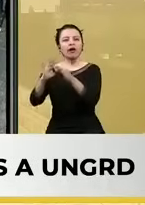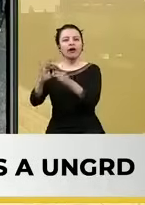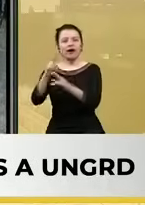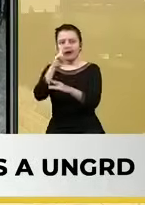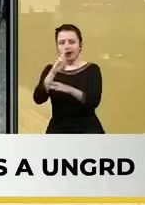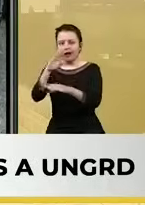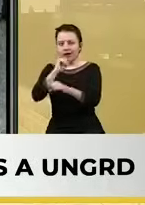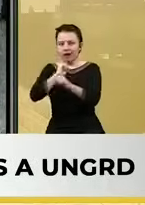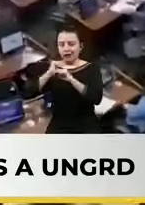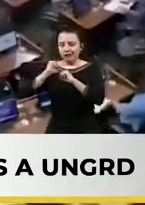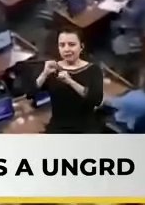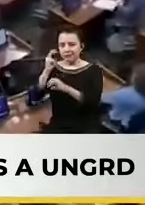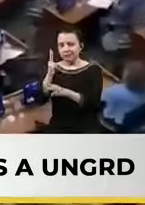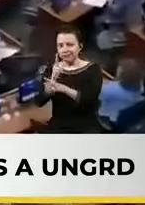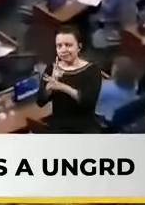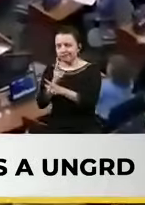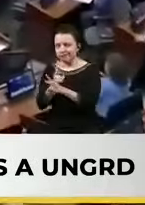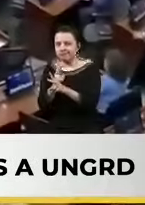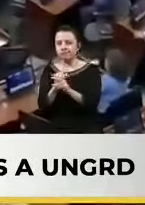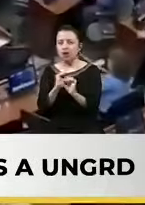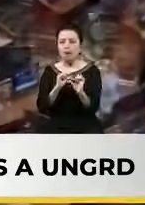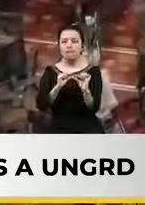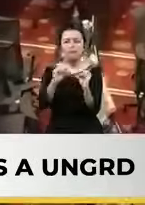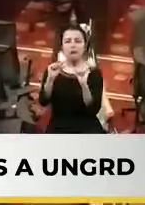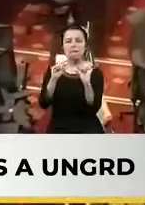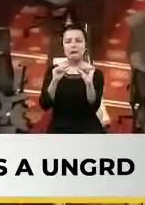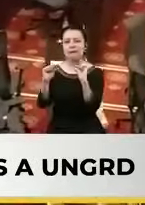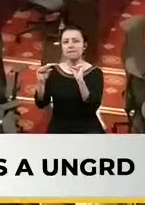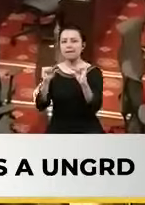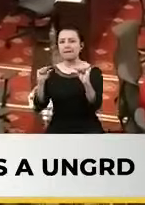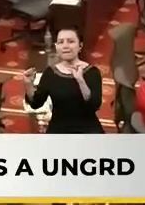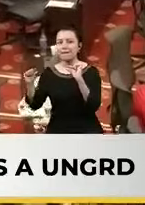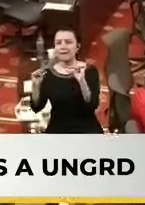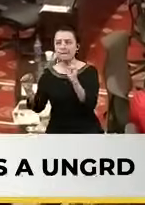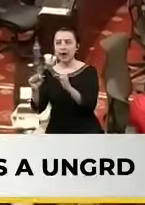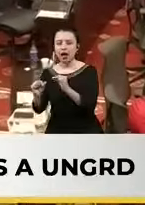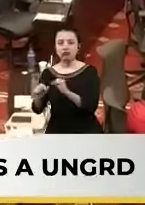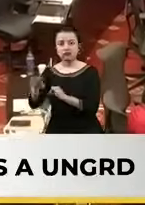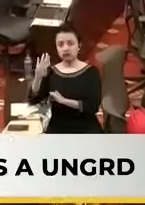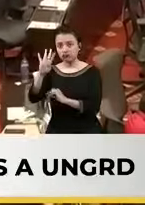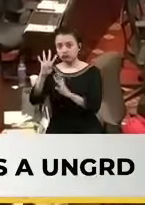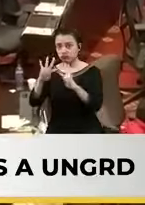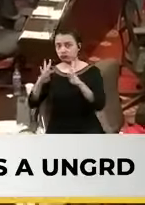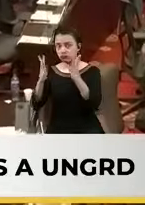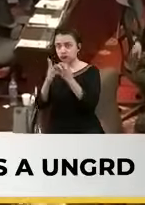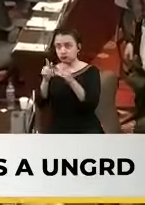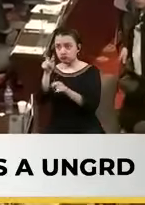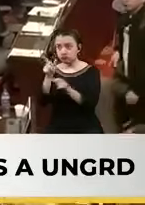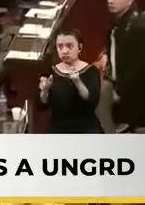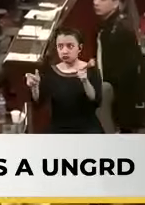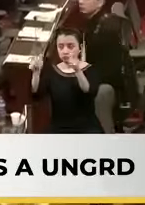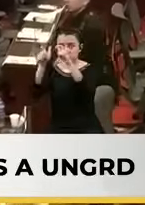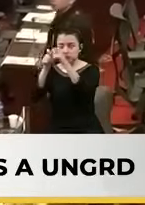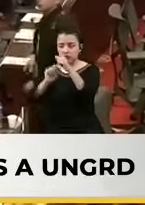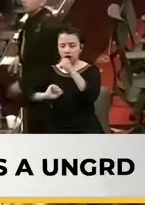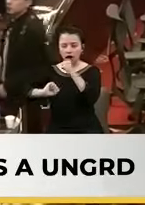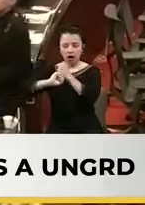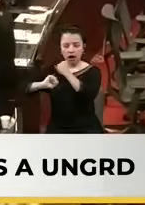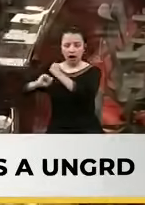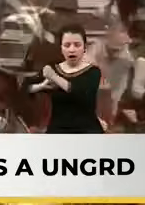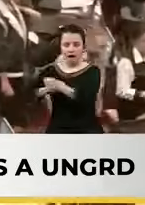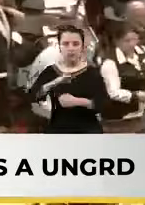se iban a entregar coimas a varios congresistas para que apoyaran los créditos internacionales de la